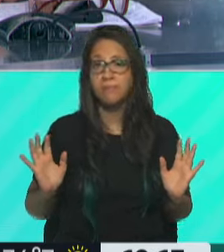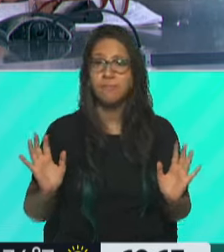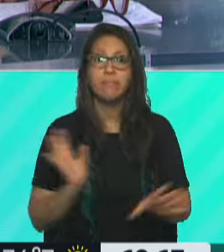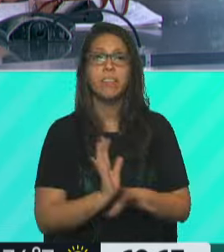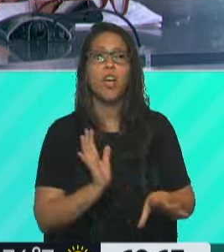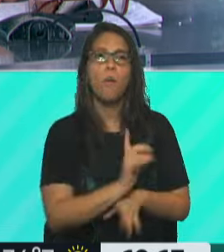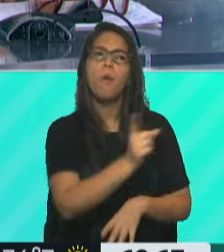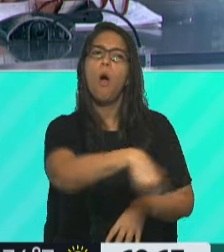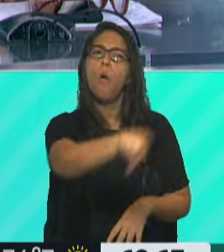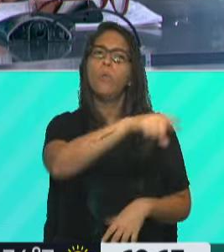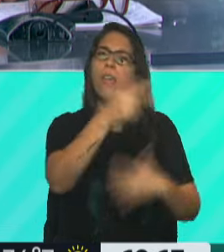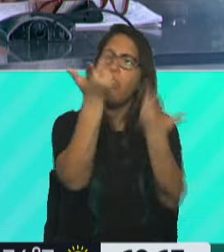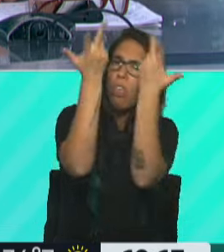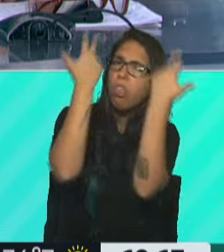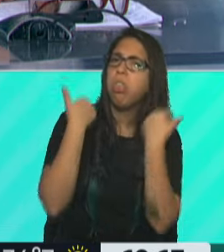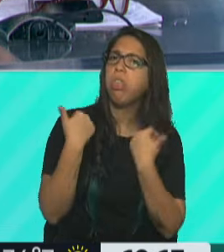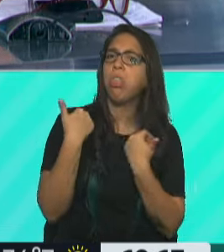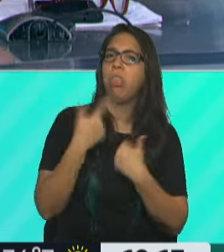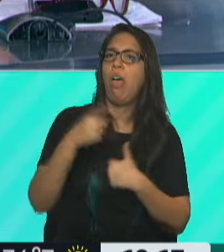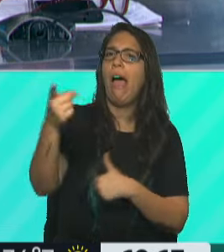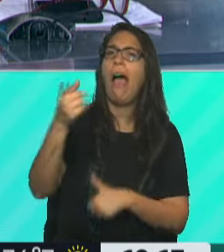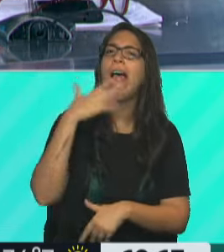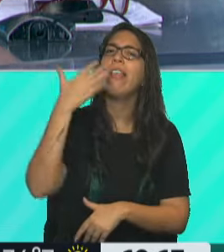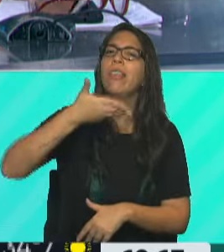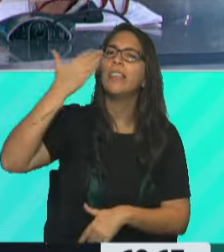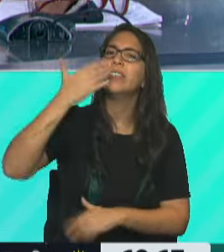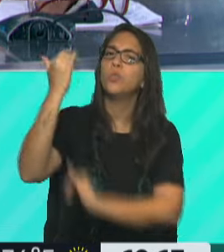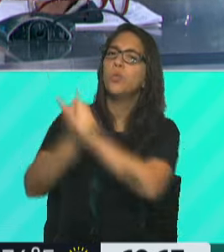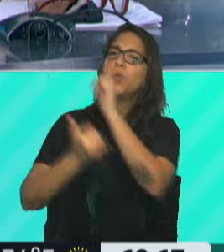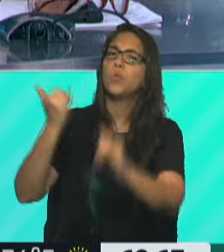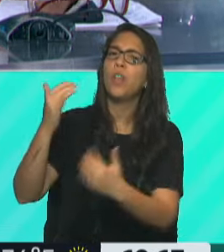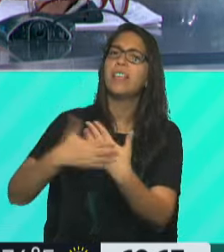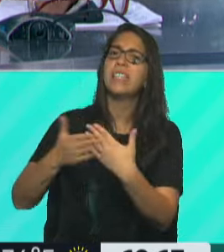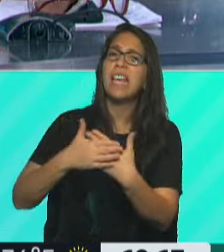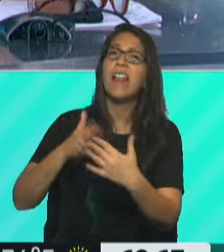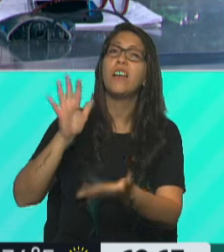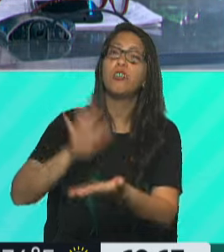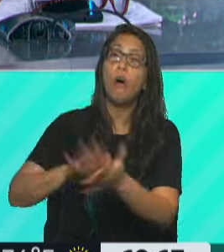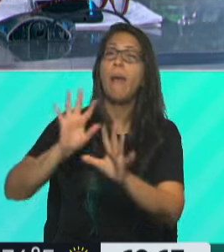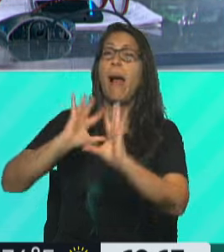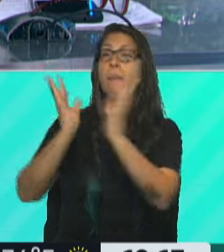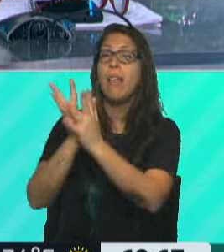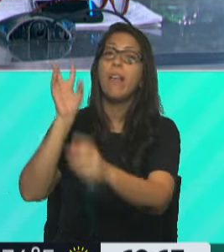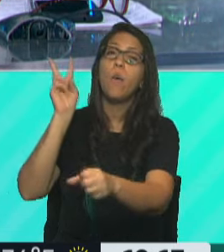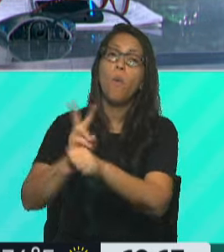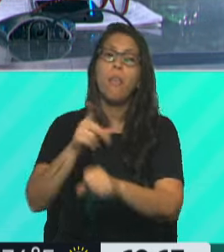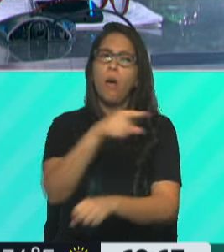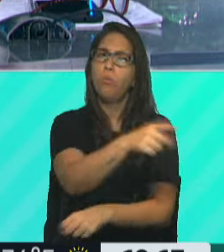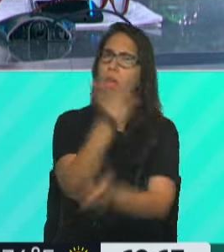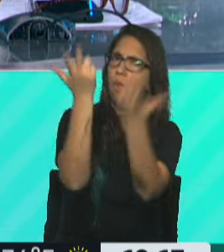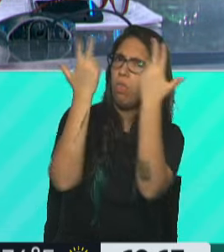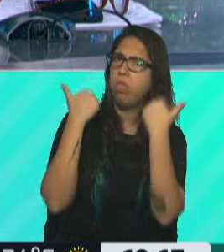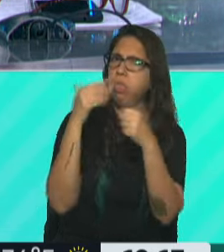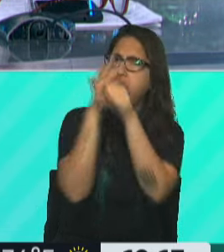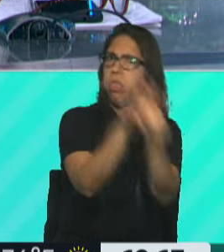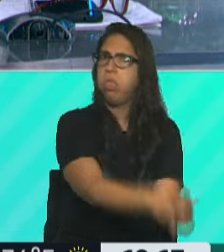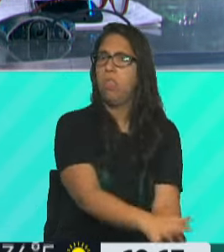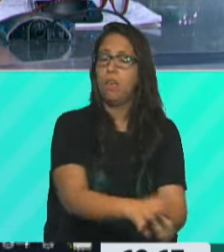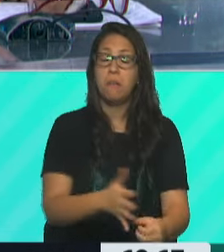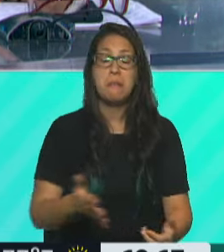ganar por el discurso de izquierda ambientalista bueno es ambicioso es ambicioso la postura Porque también quiere ir a